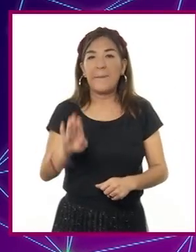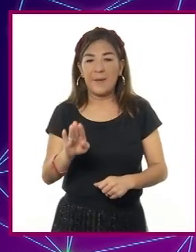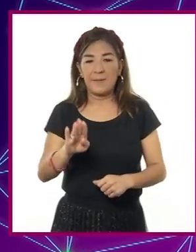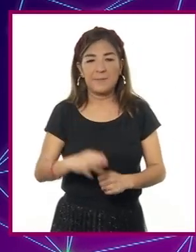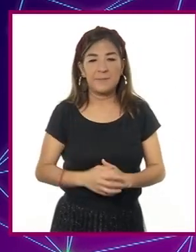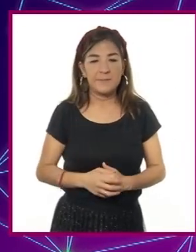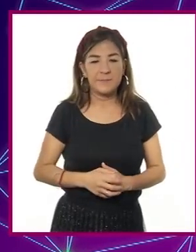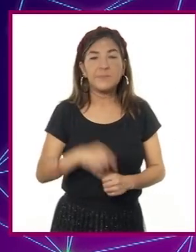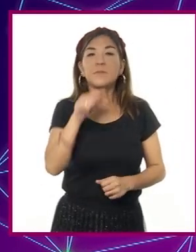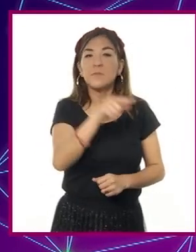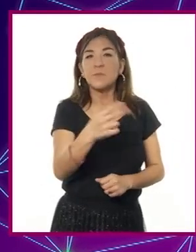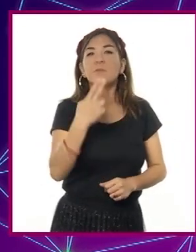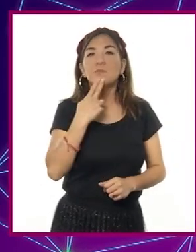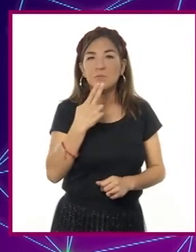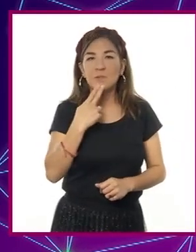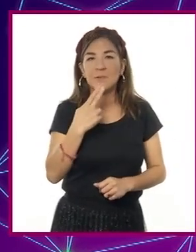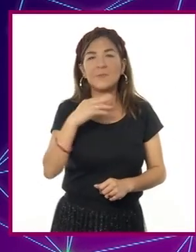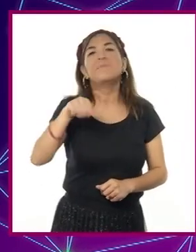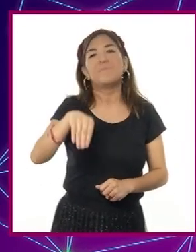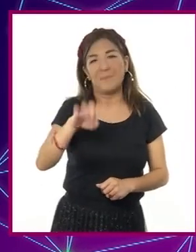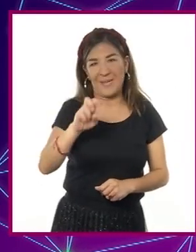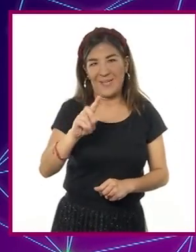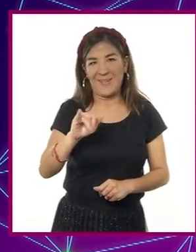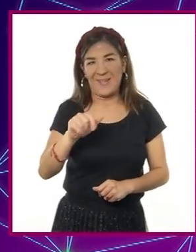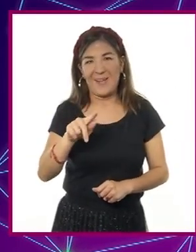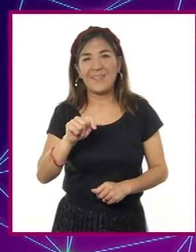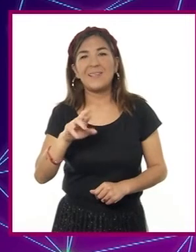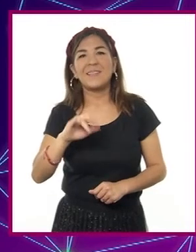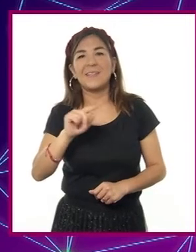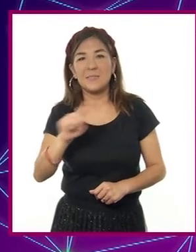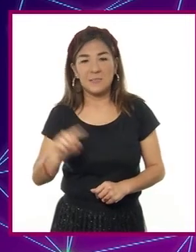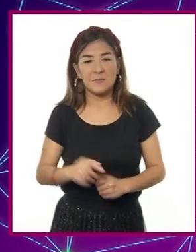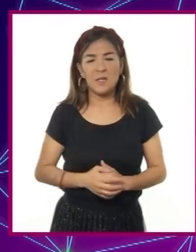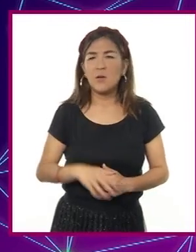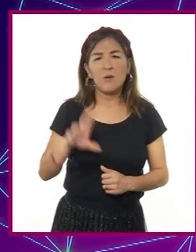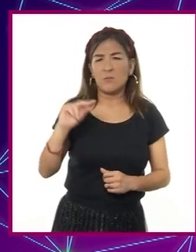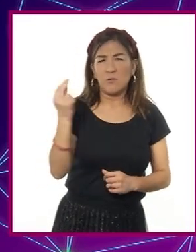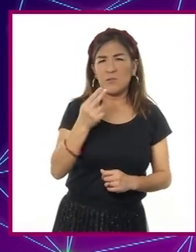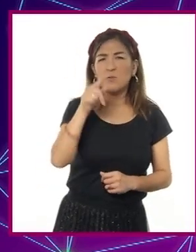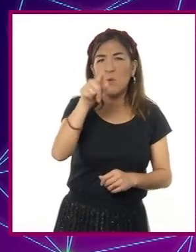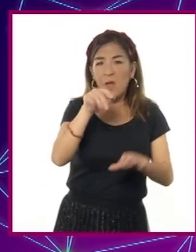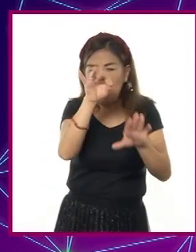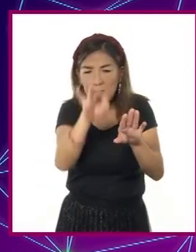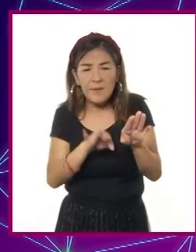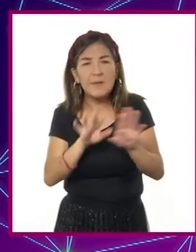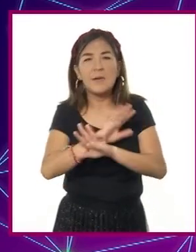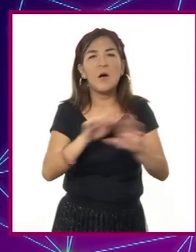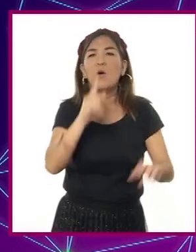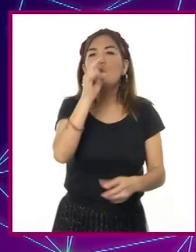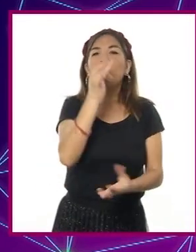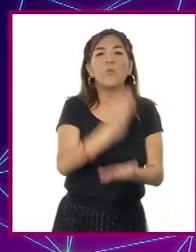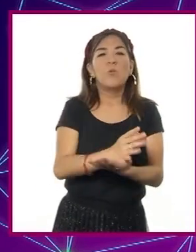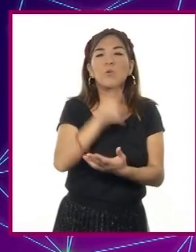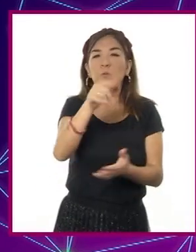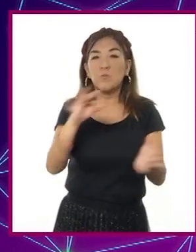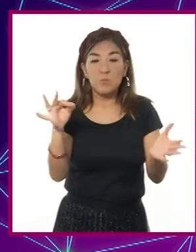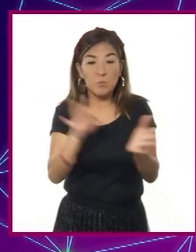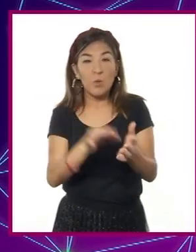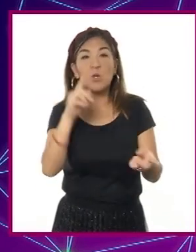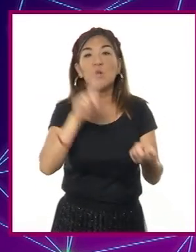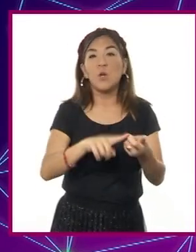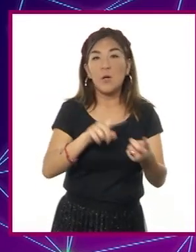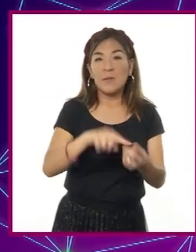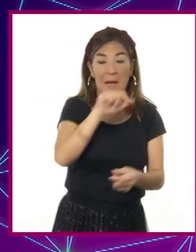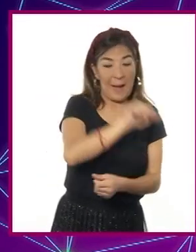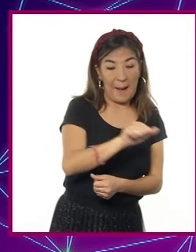aquí se utiliza la mediatriz. No se necesita trazar la mediatriz, solo marcar la intersección con el